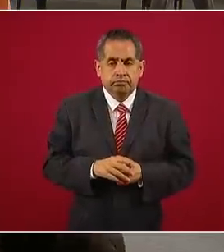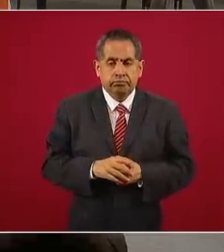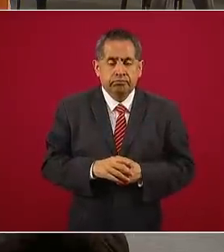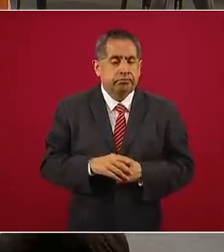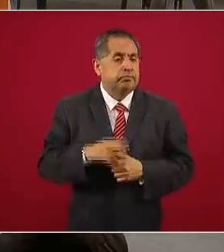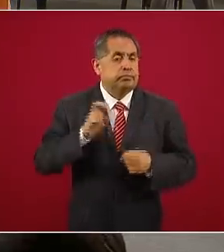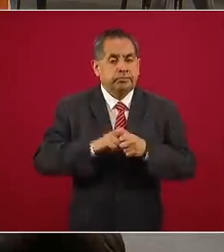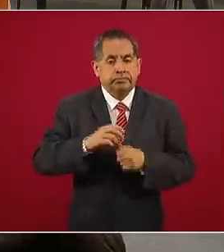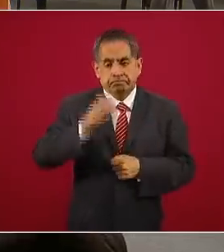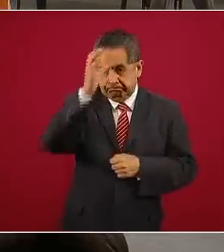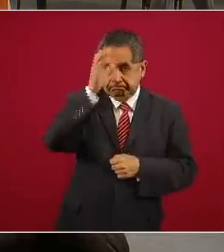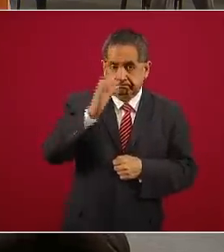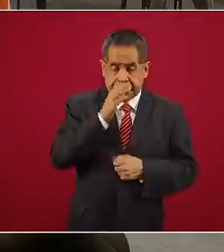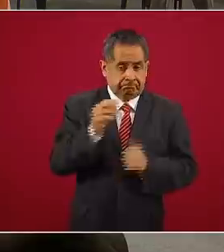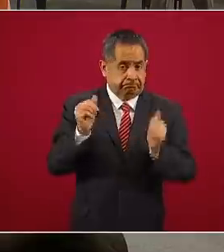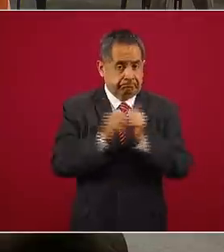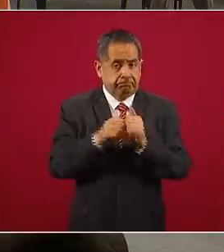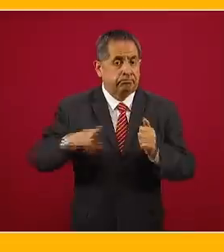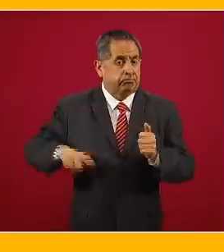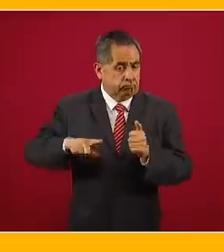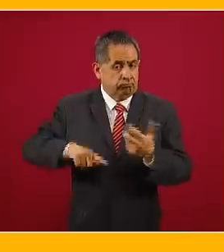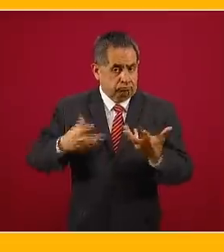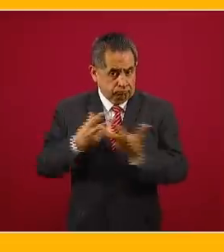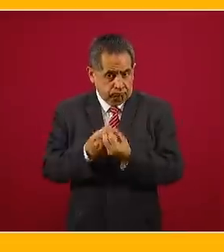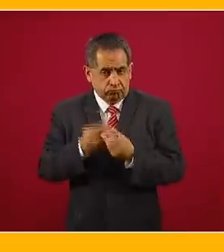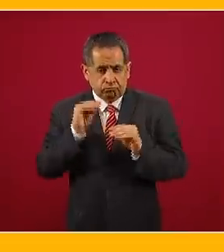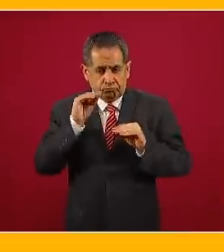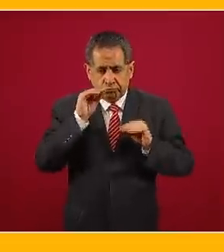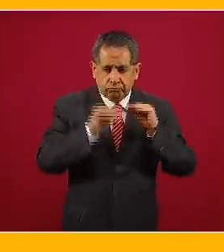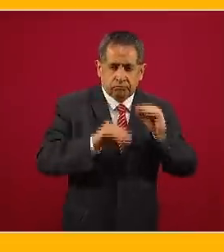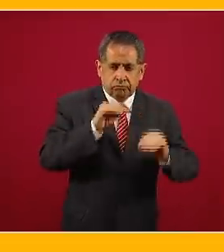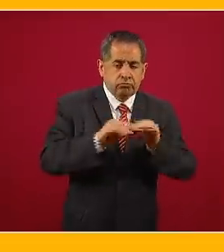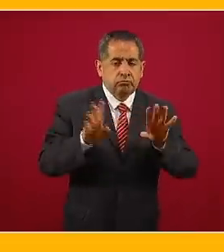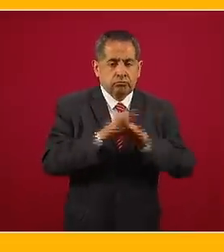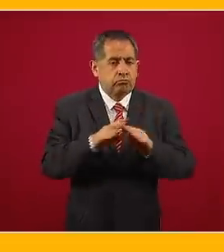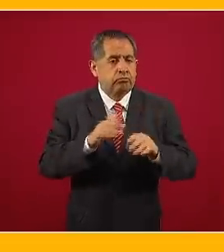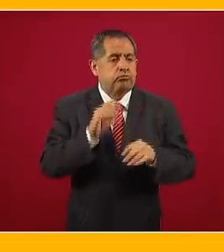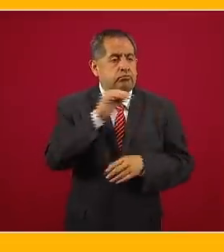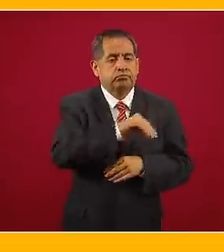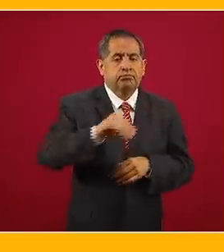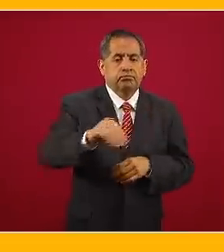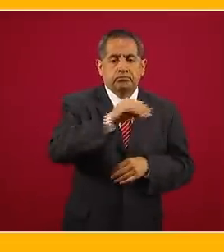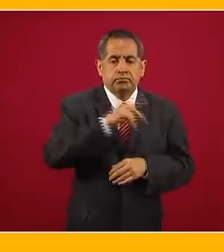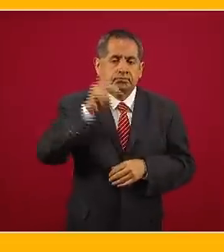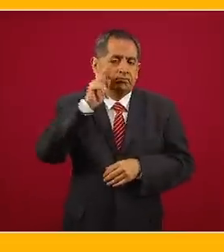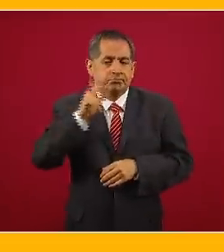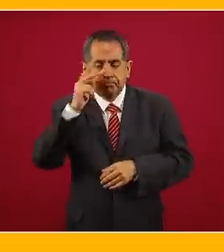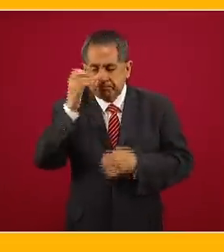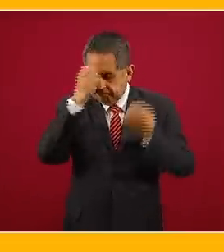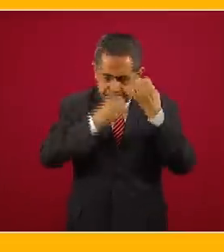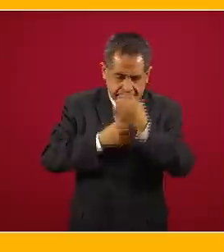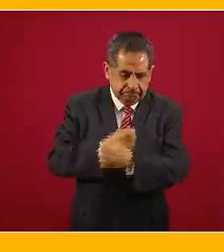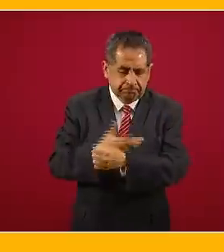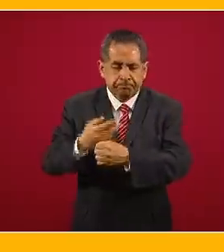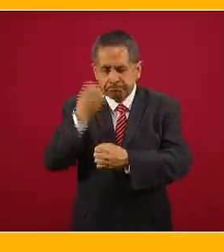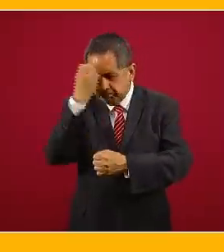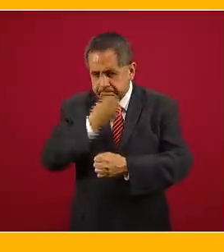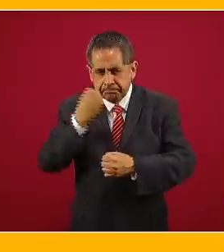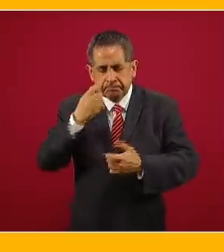crit coahuila junto con el gobierno del estado se estableció una zona móvil de toma de pruebas kobe en donde